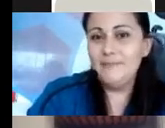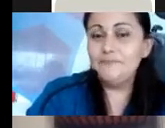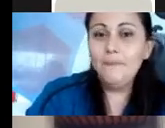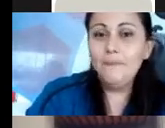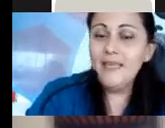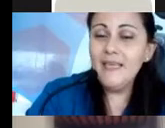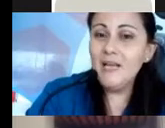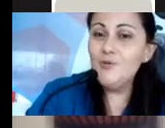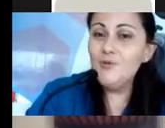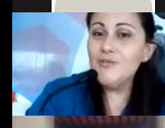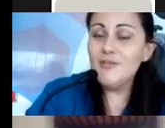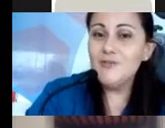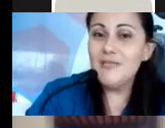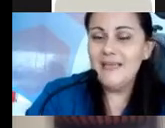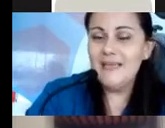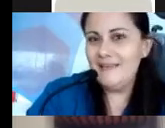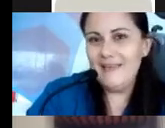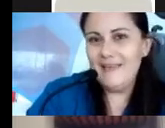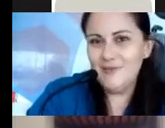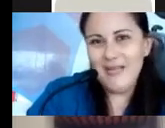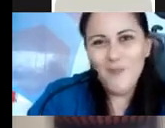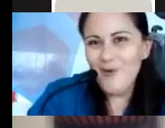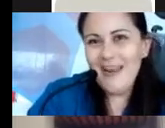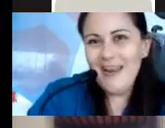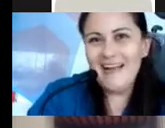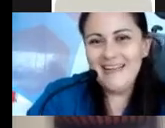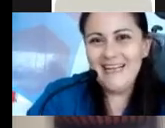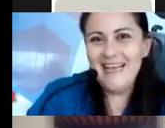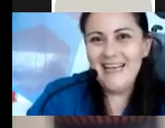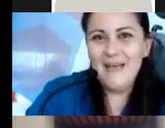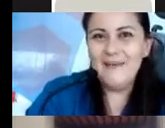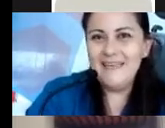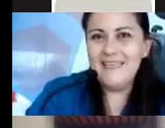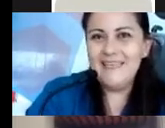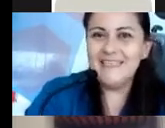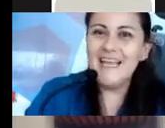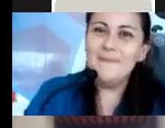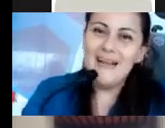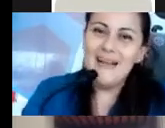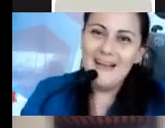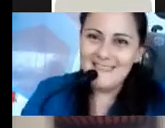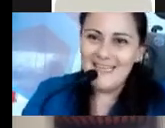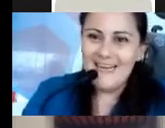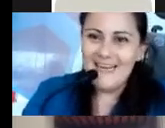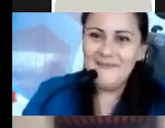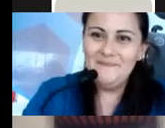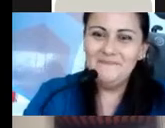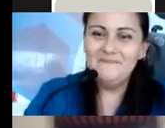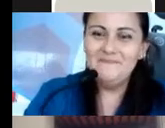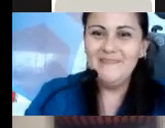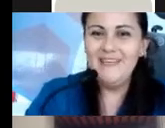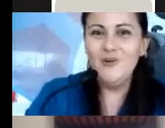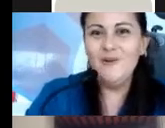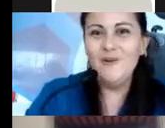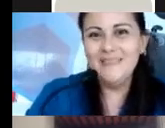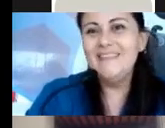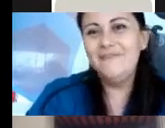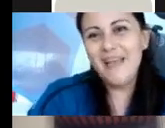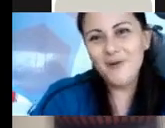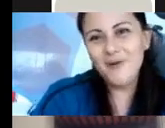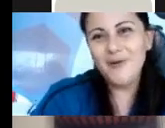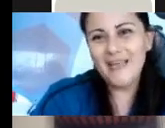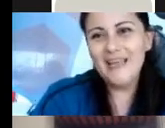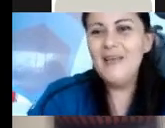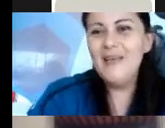terapeutas que en algunos casos que no se acomoda la cabeza, me dicen, es que hay que cambiar la cabecera. Y yo a veces